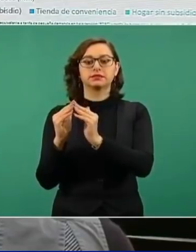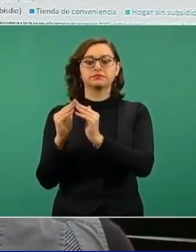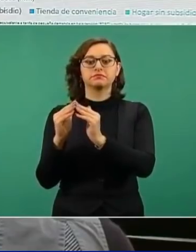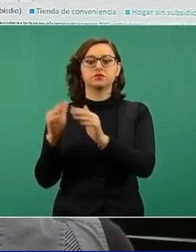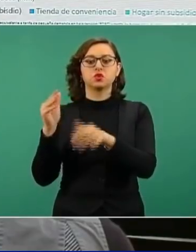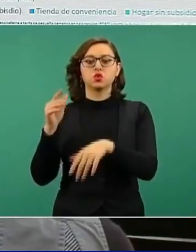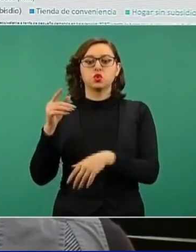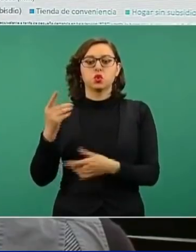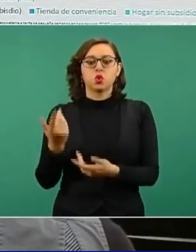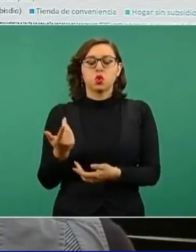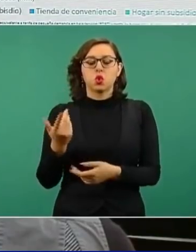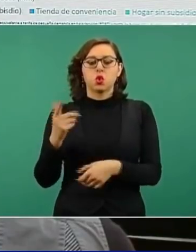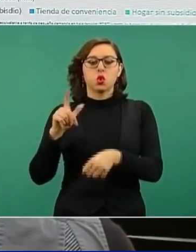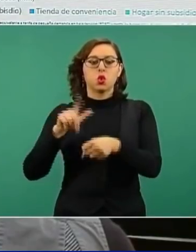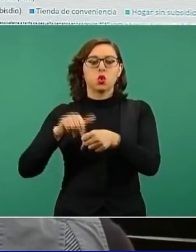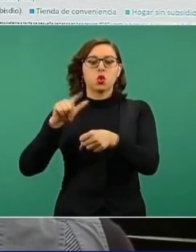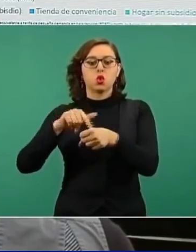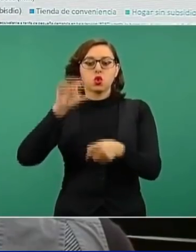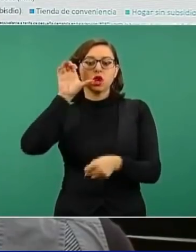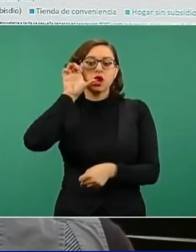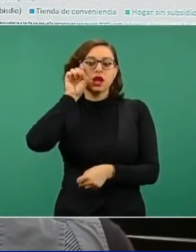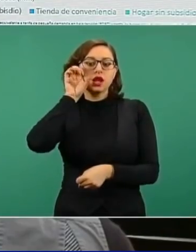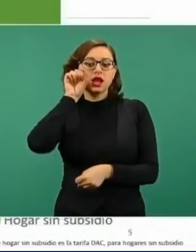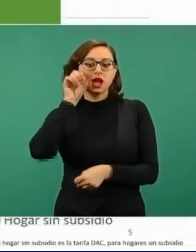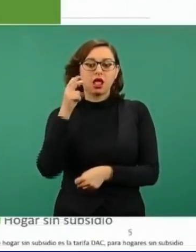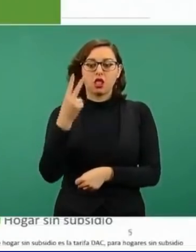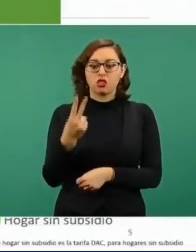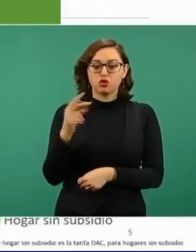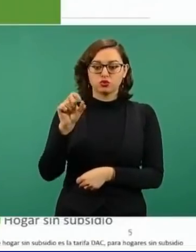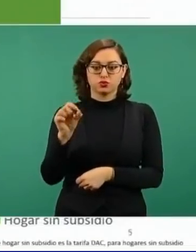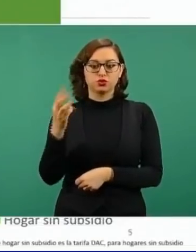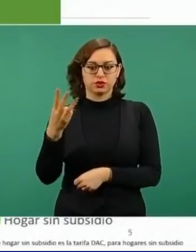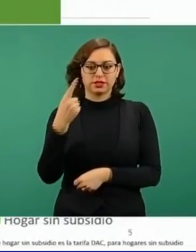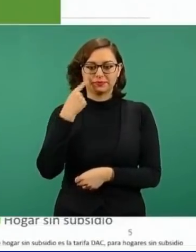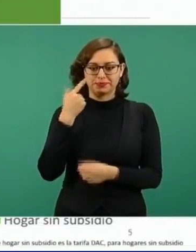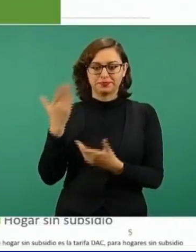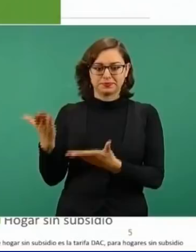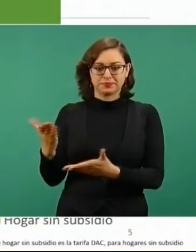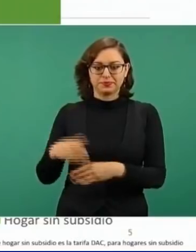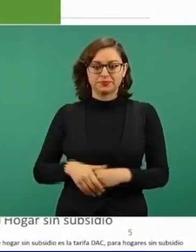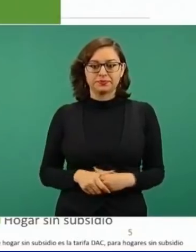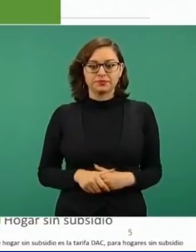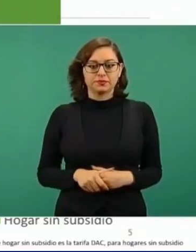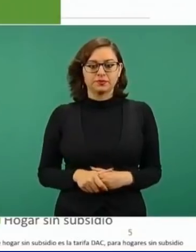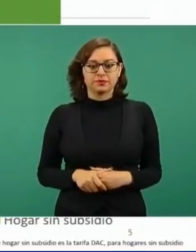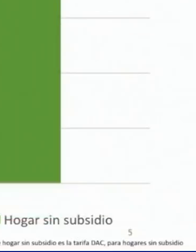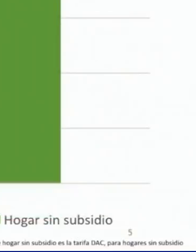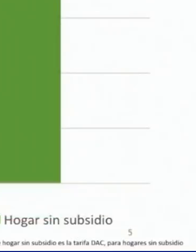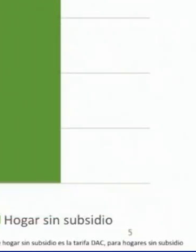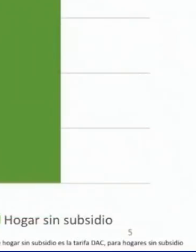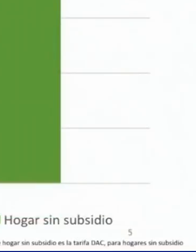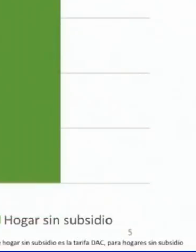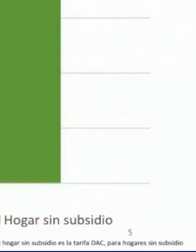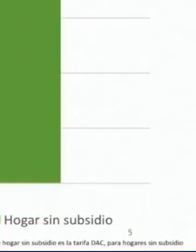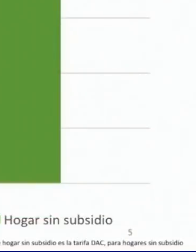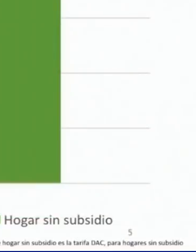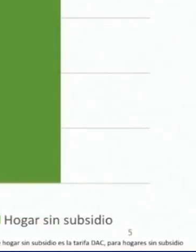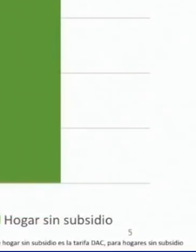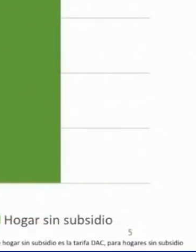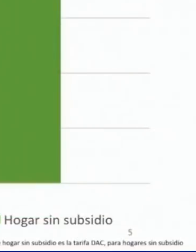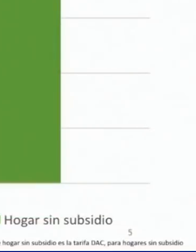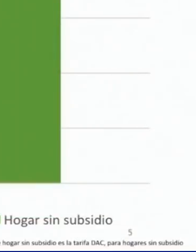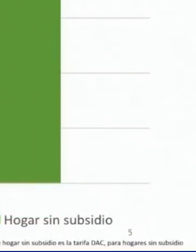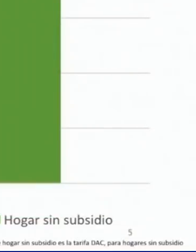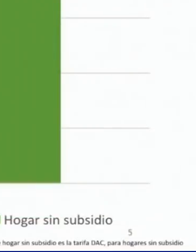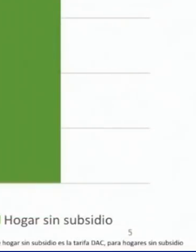anaranjado, 2.3. Si se fijaron, eso fue lo que sacamos, ¿no? 1,170 entre 510, 2.3 pesos